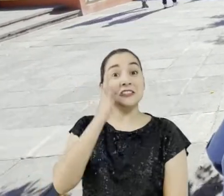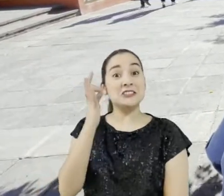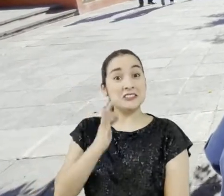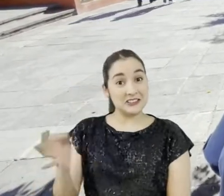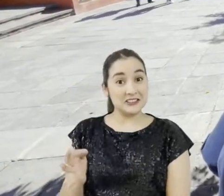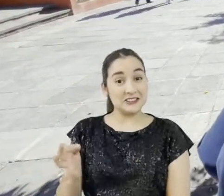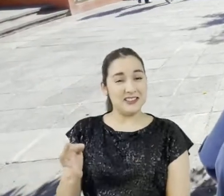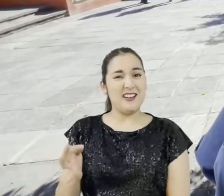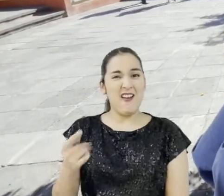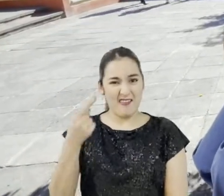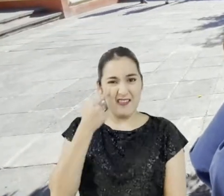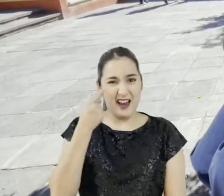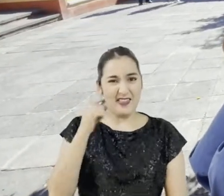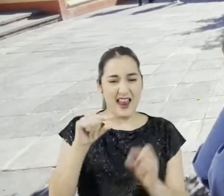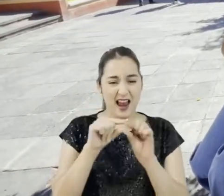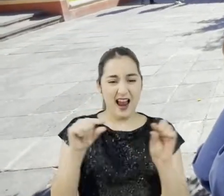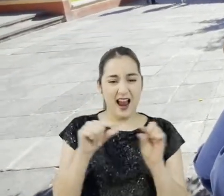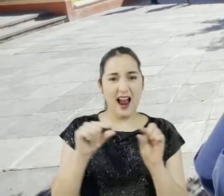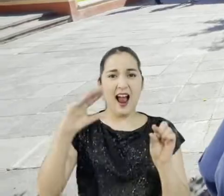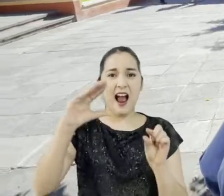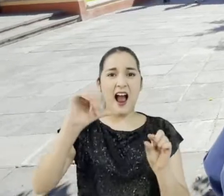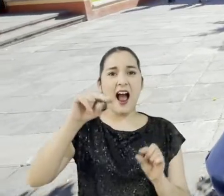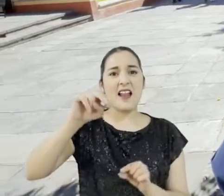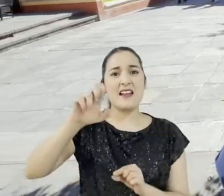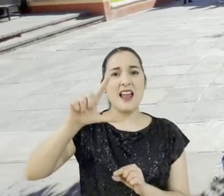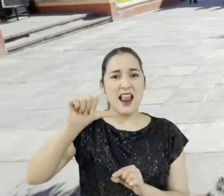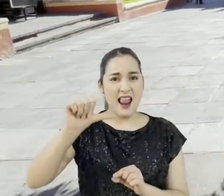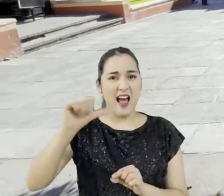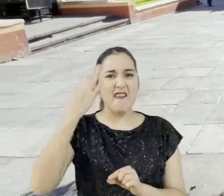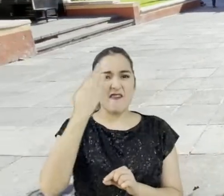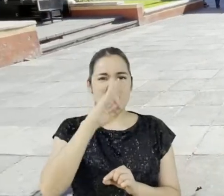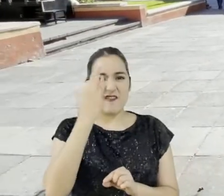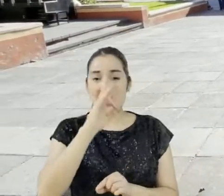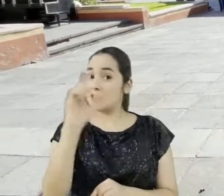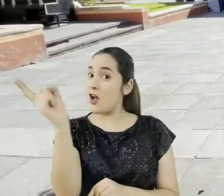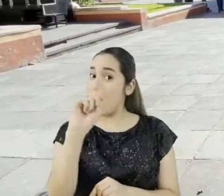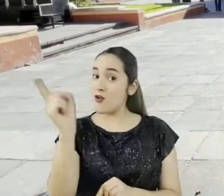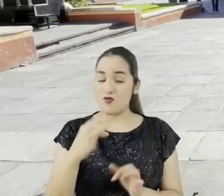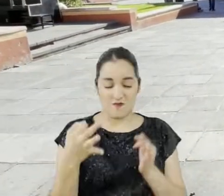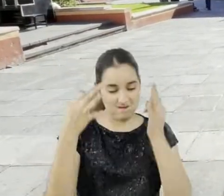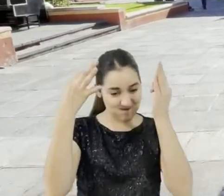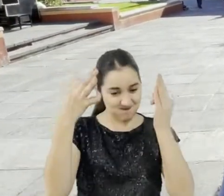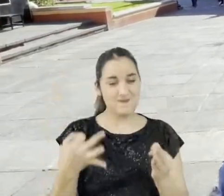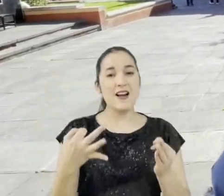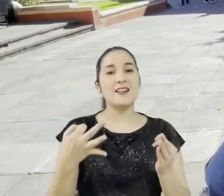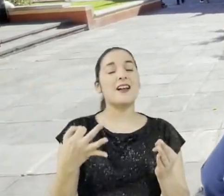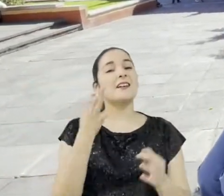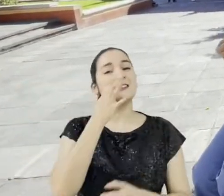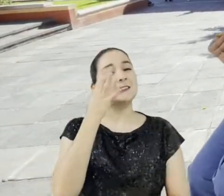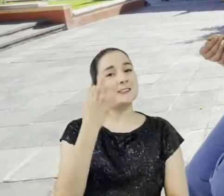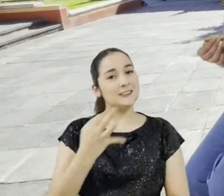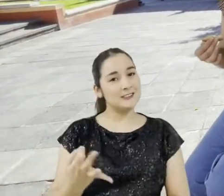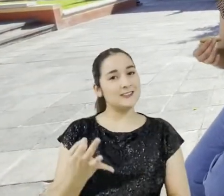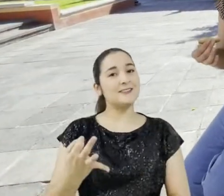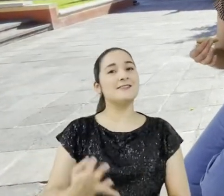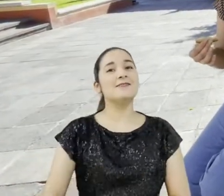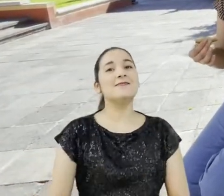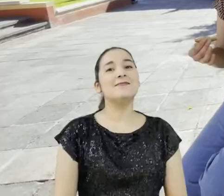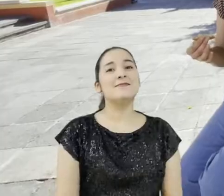Está bueno, o sea, no sabe a canela artificial, o sea, es canela de a de veras, pues molida. Eso está rico.